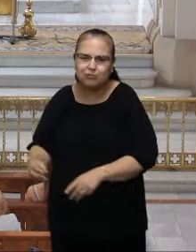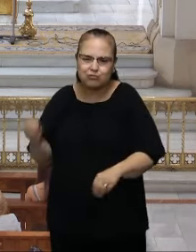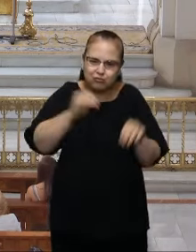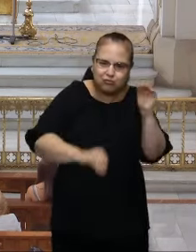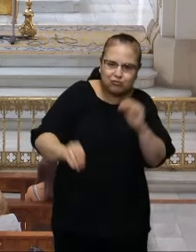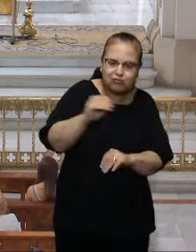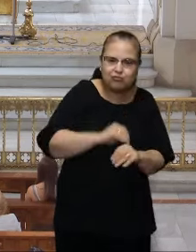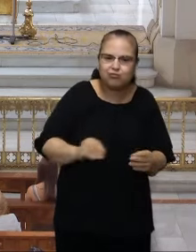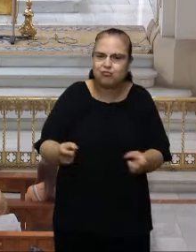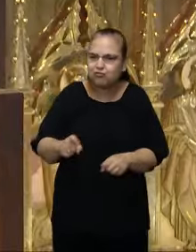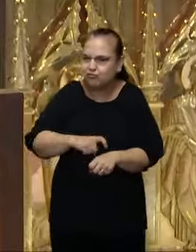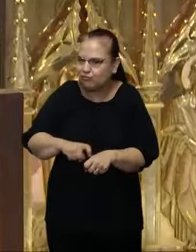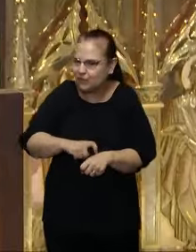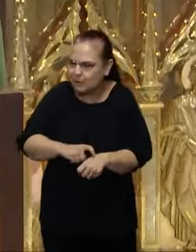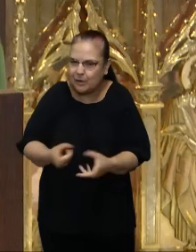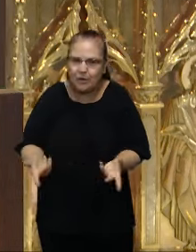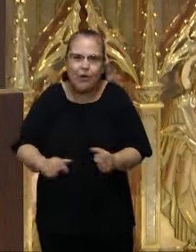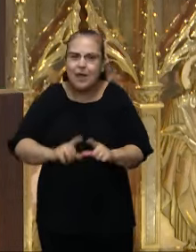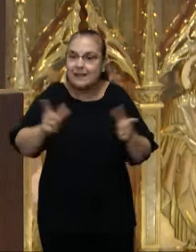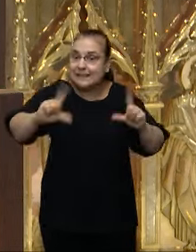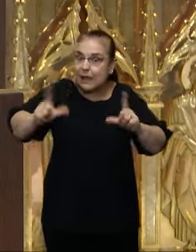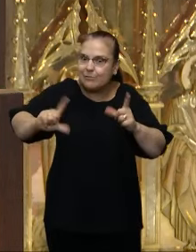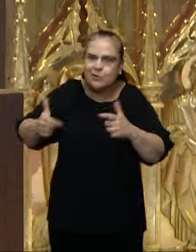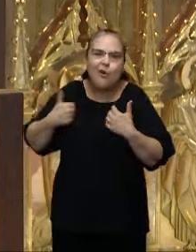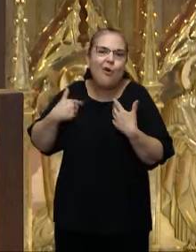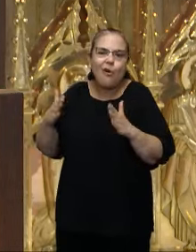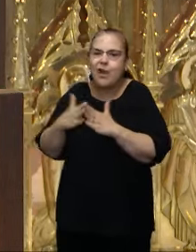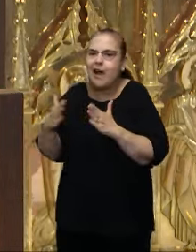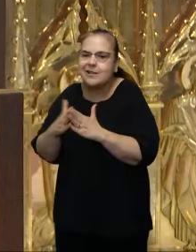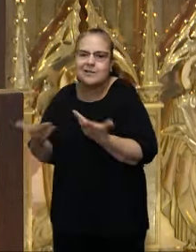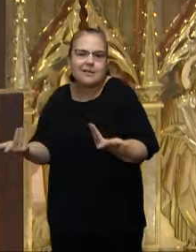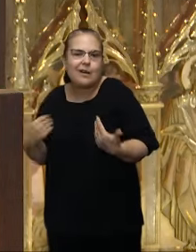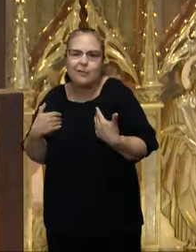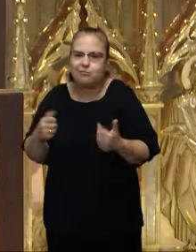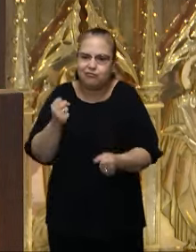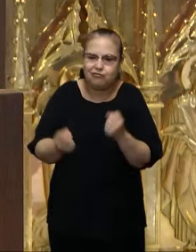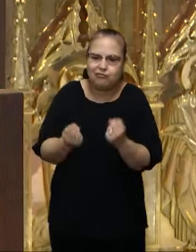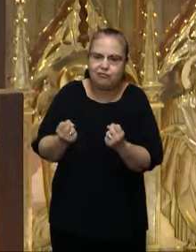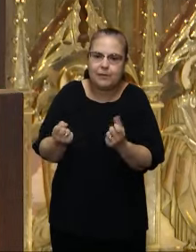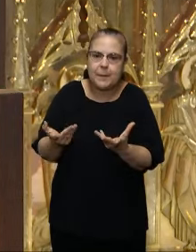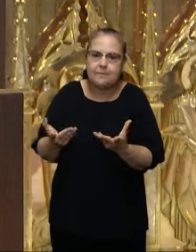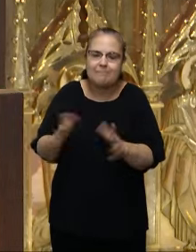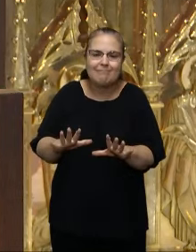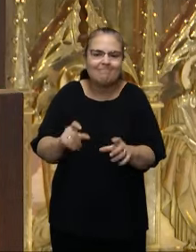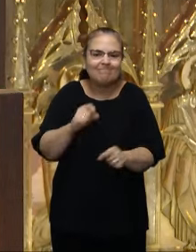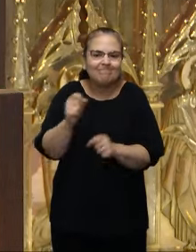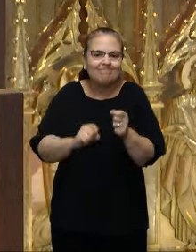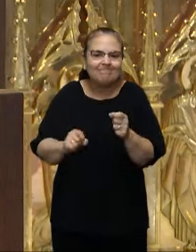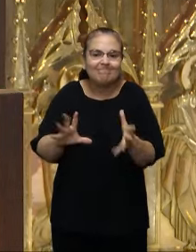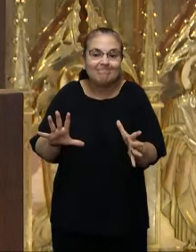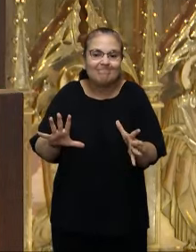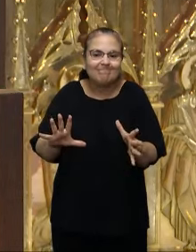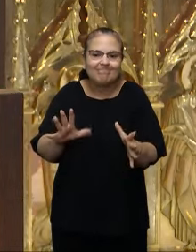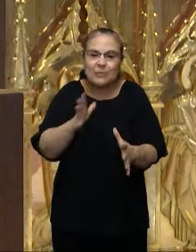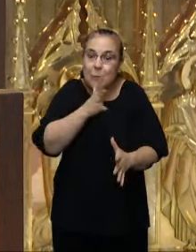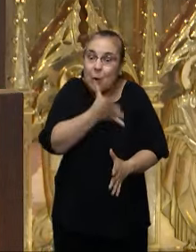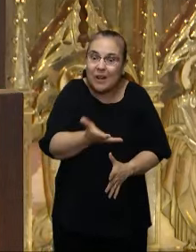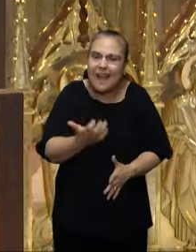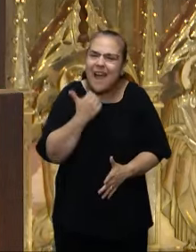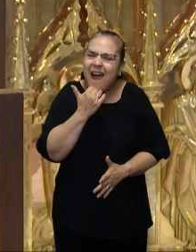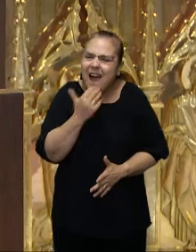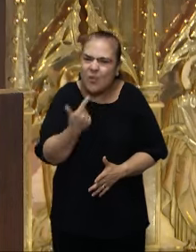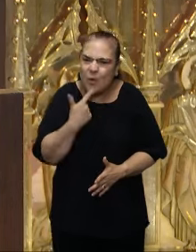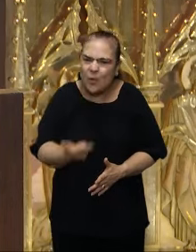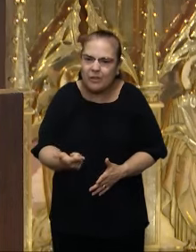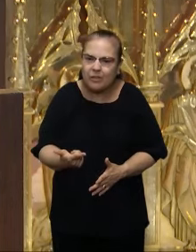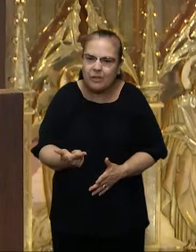típico, ¿no? Televisores, coches, casas, dinero, ¿no? Y seguían con el interrogante, porque algo les decía que un